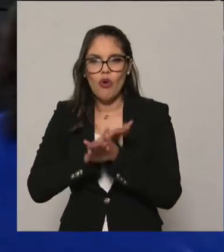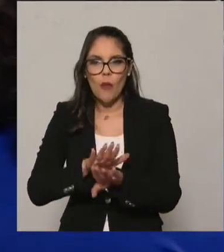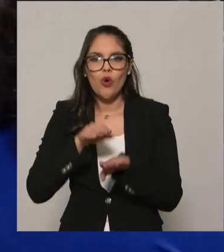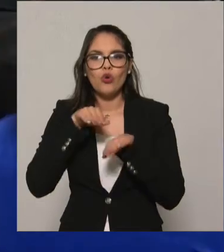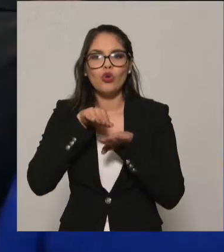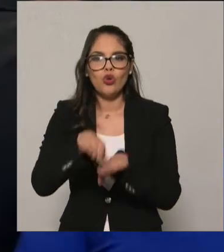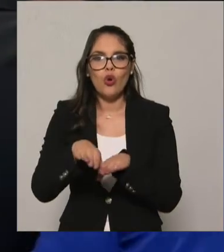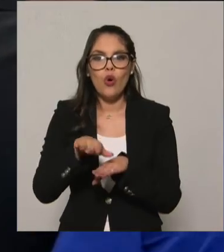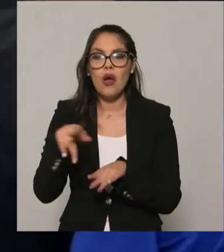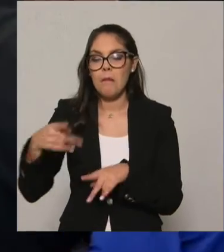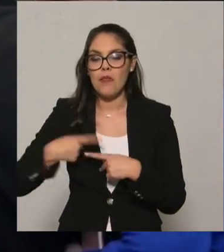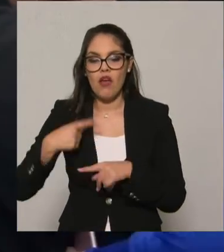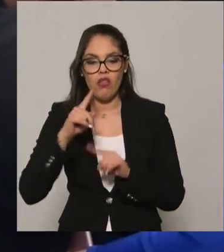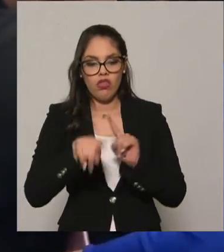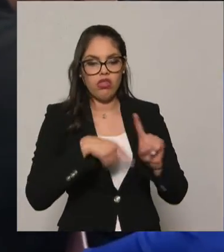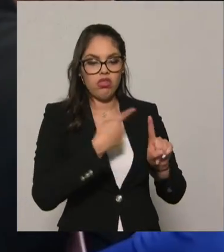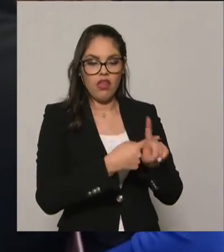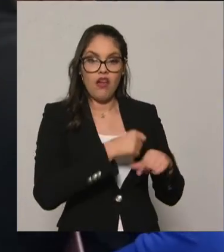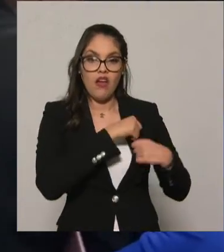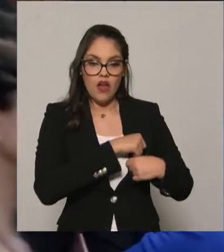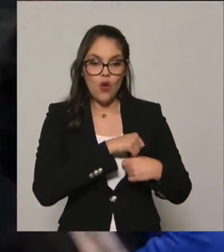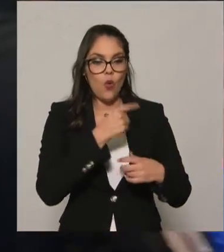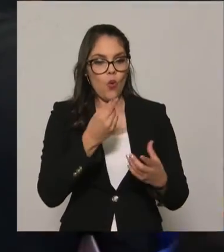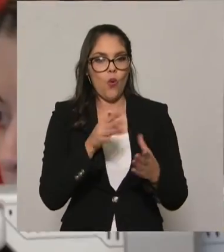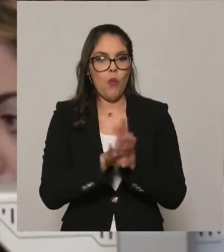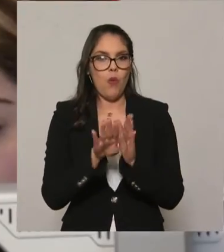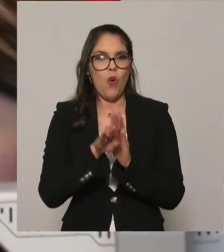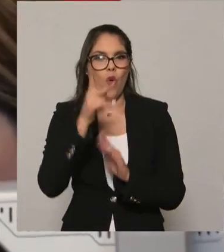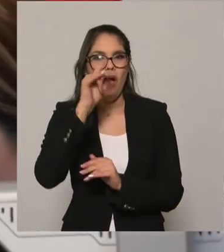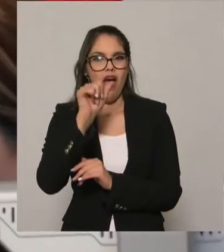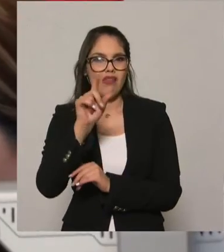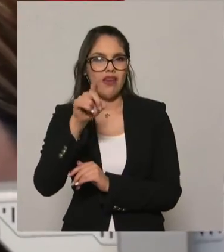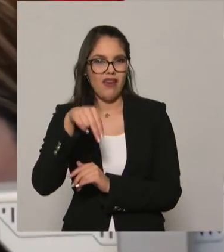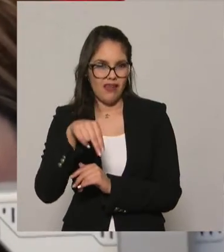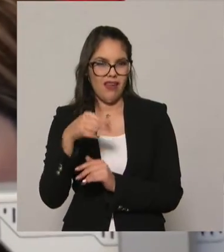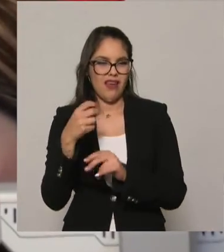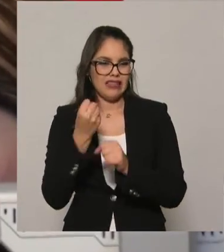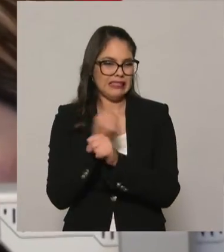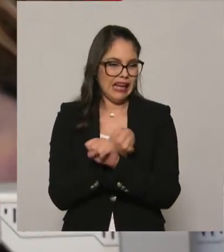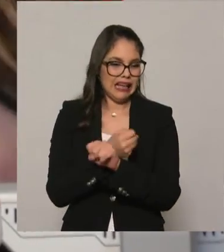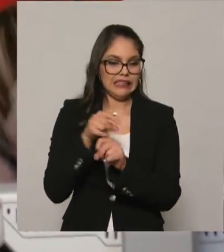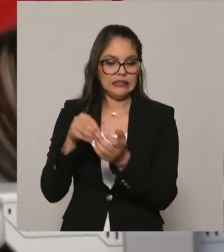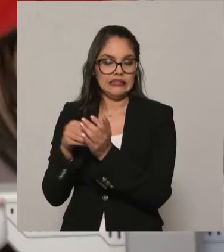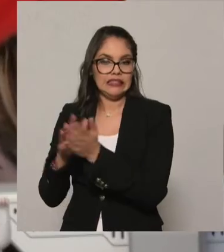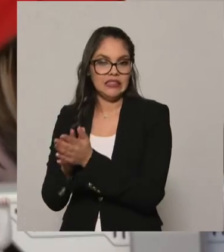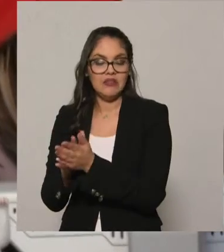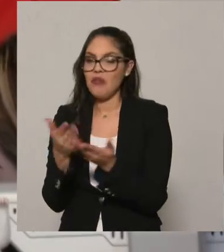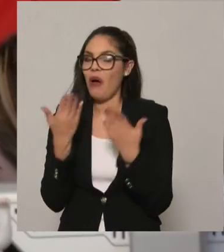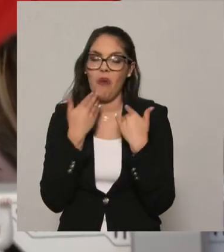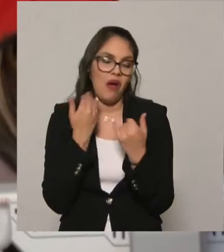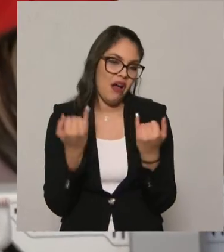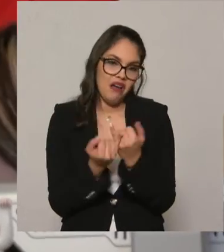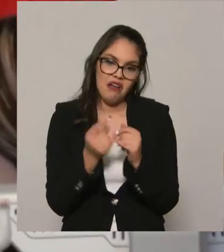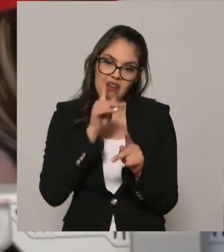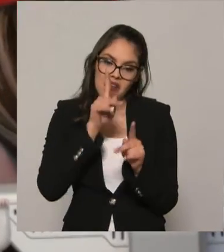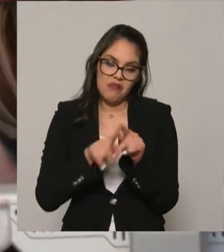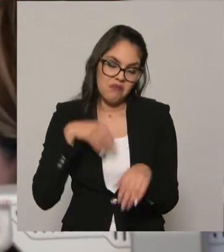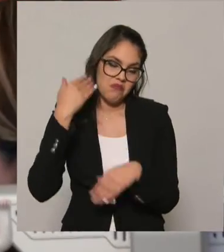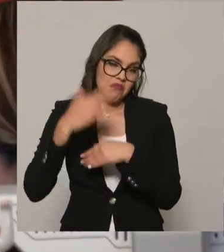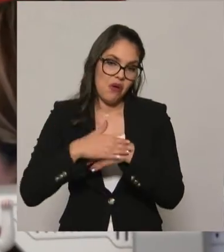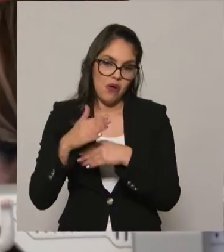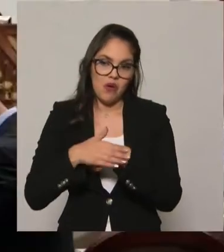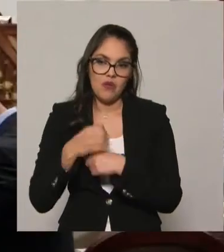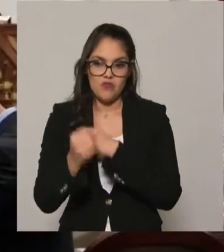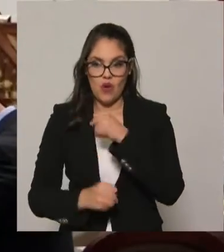en el Congreso de la Ciudad, no hubo reunión en comisiones para poderla desarrollar. También queda pendiente hasta el siguiente periodo